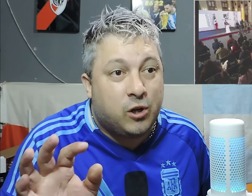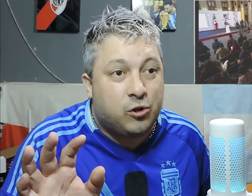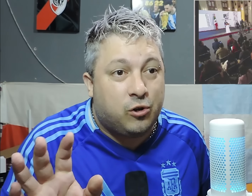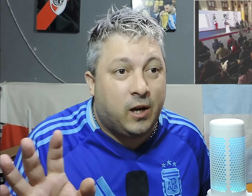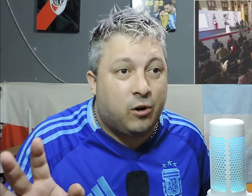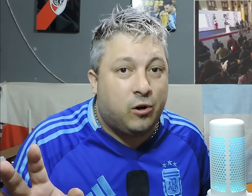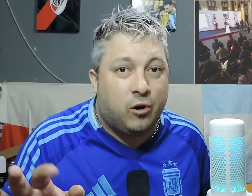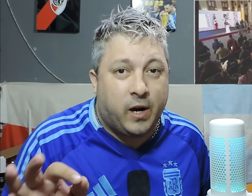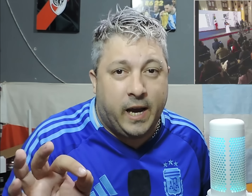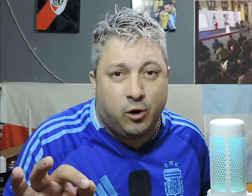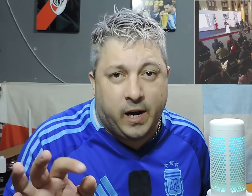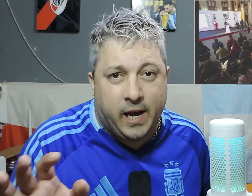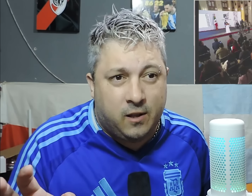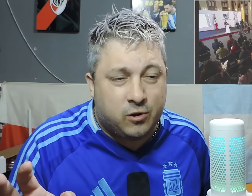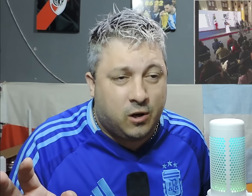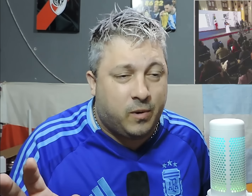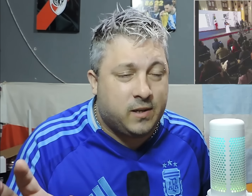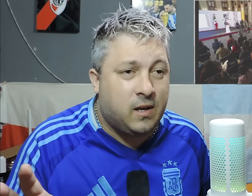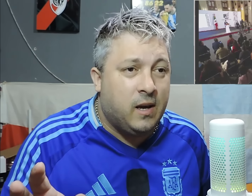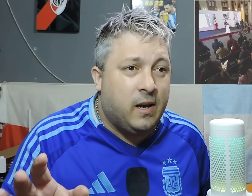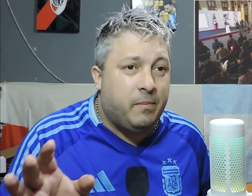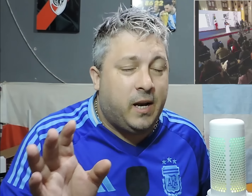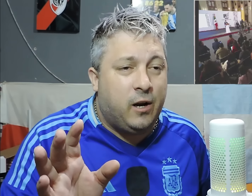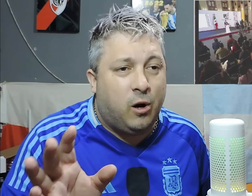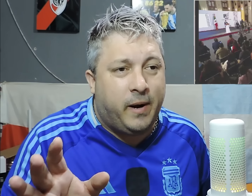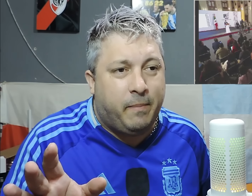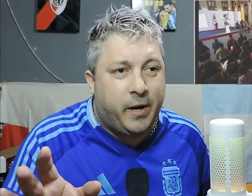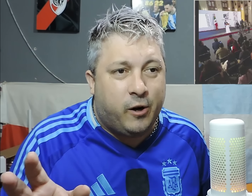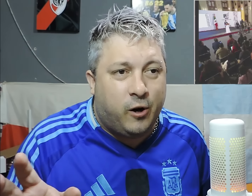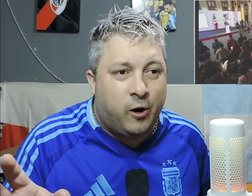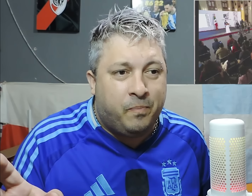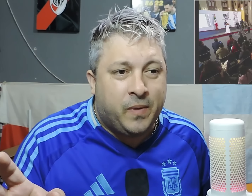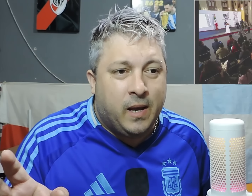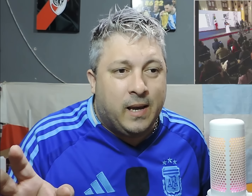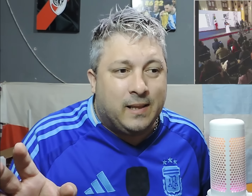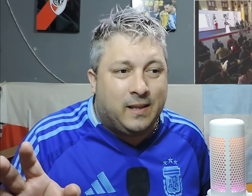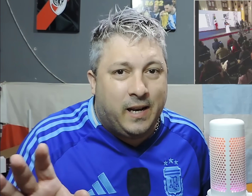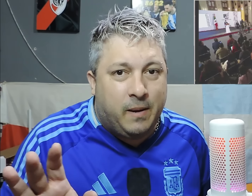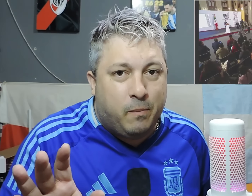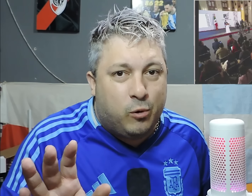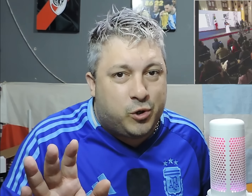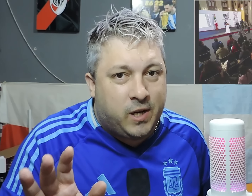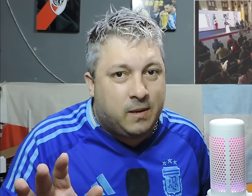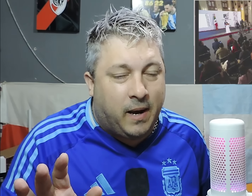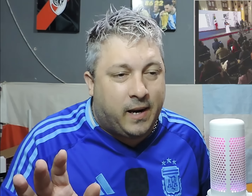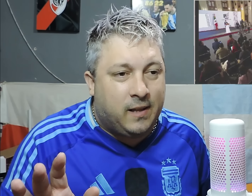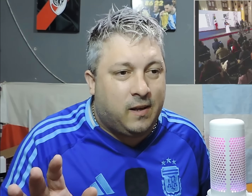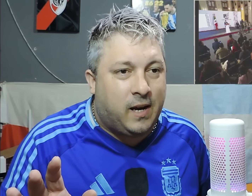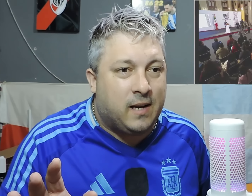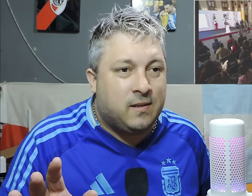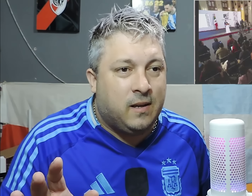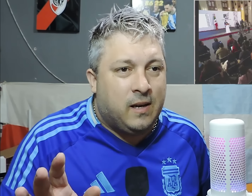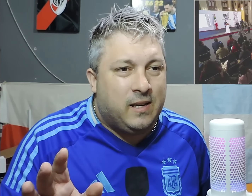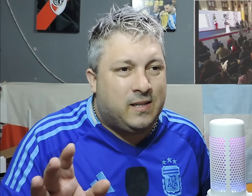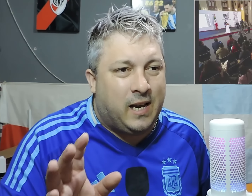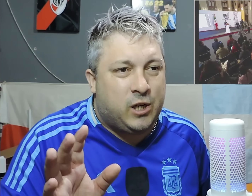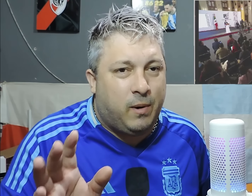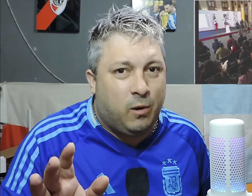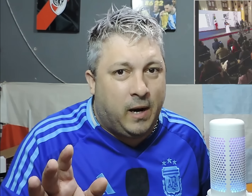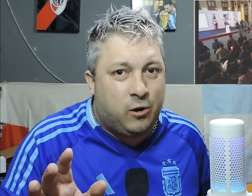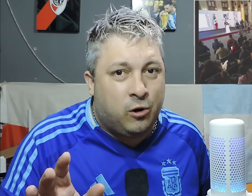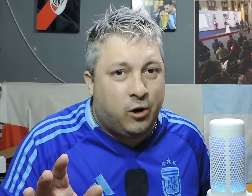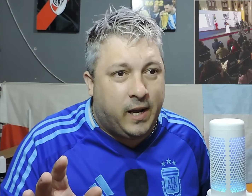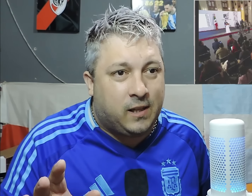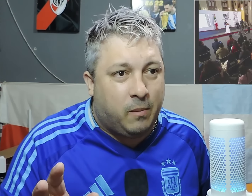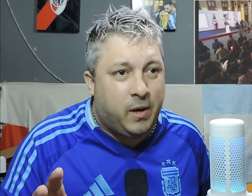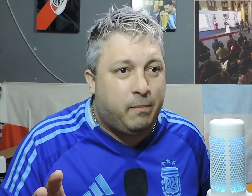Hyde. No sé, yo no la conozco. Hyde o Hyde, no sé cómo es bien el nombre, pero tiene muchísimas críticas y se ha